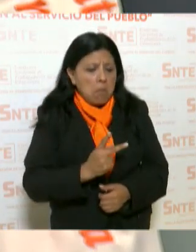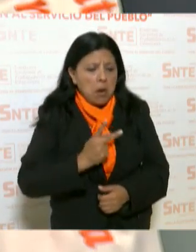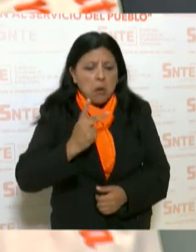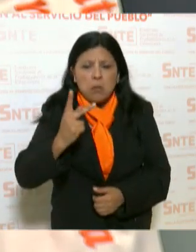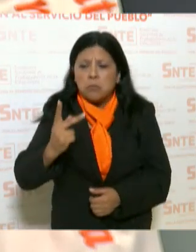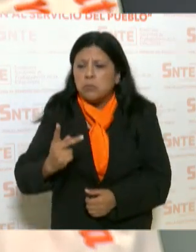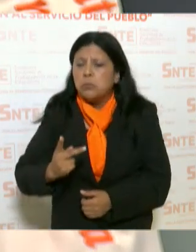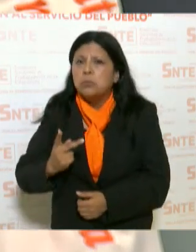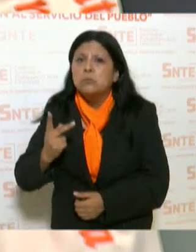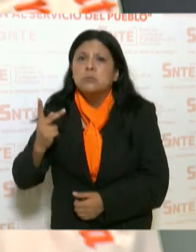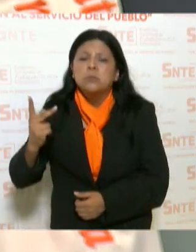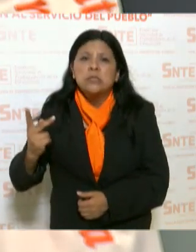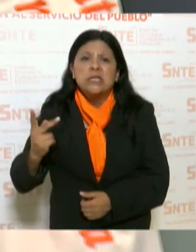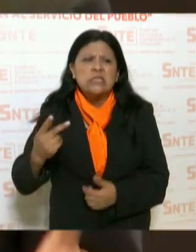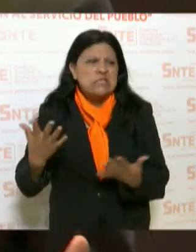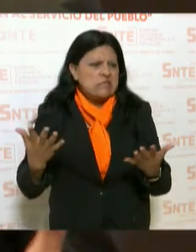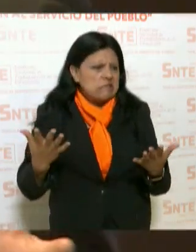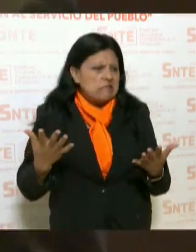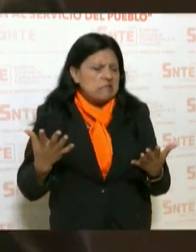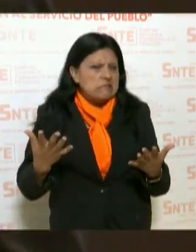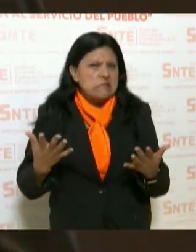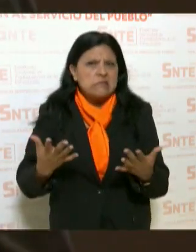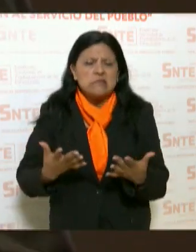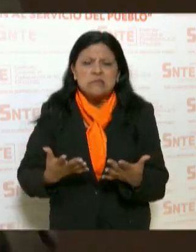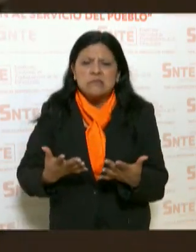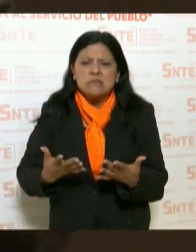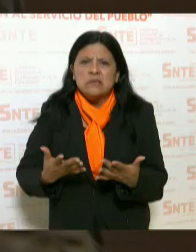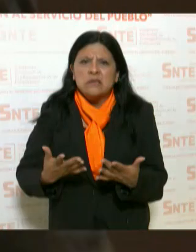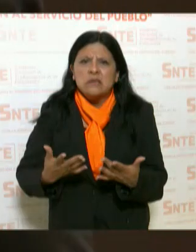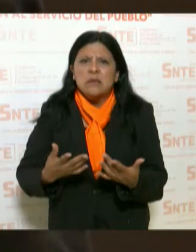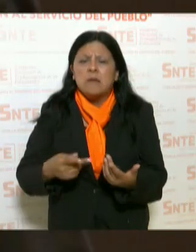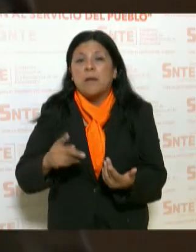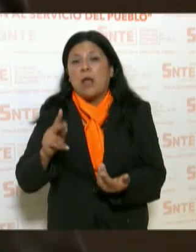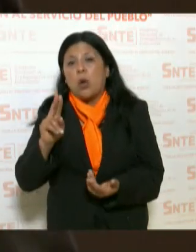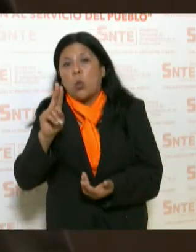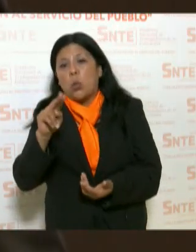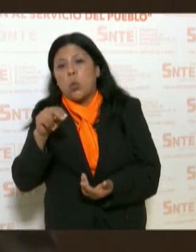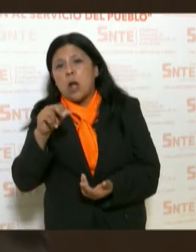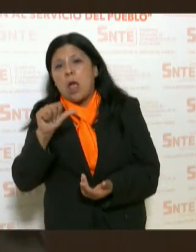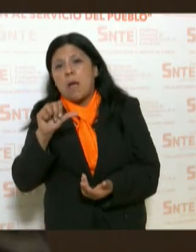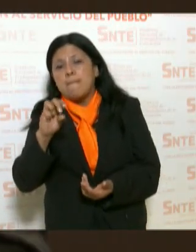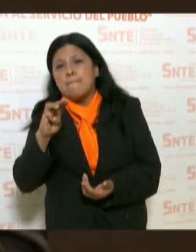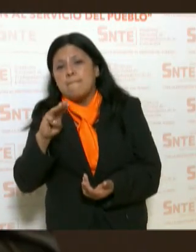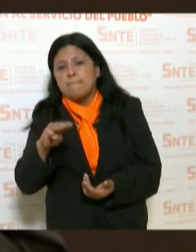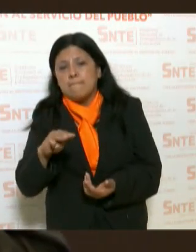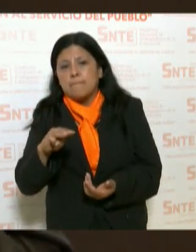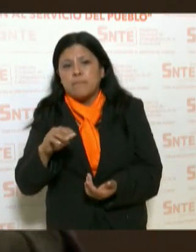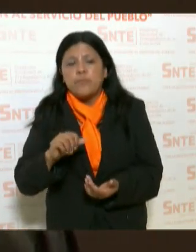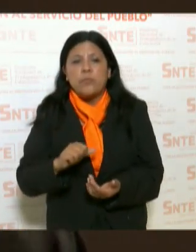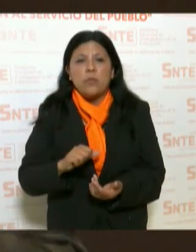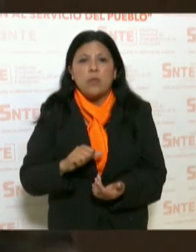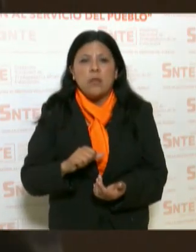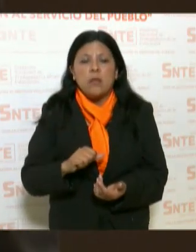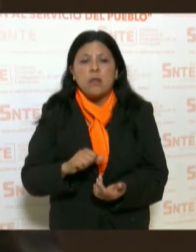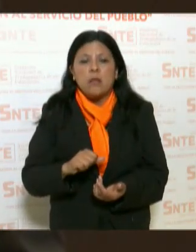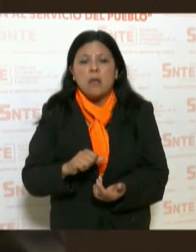y decían, bueno, en la UNAM para